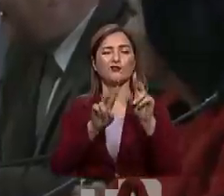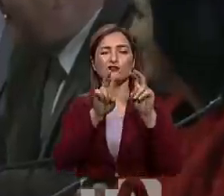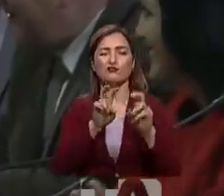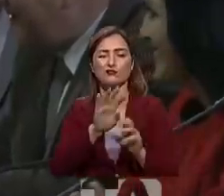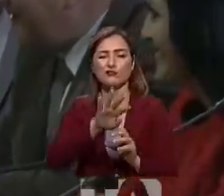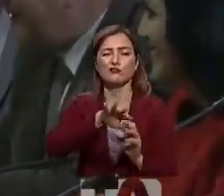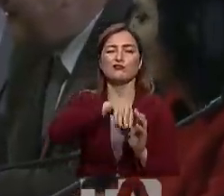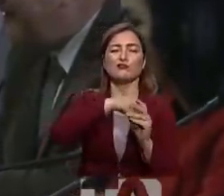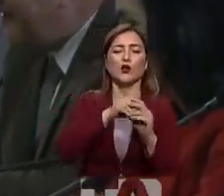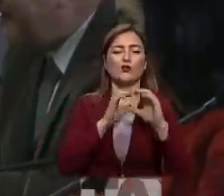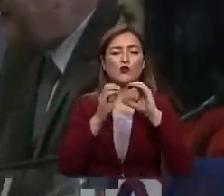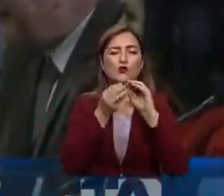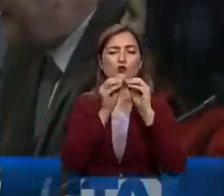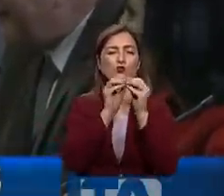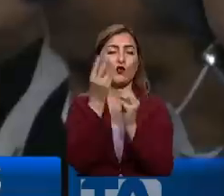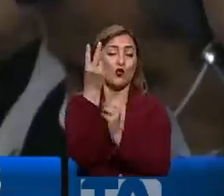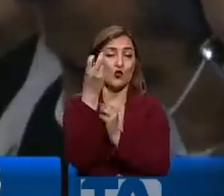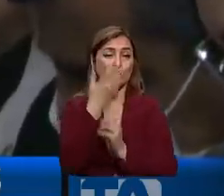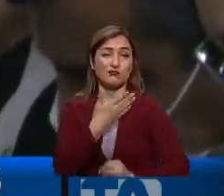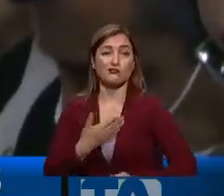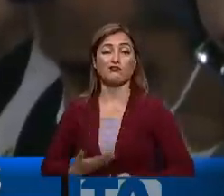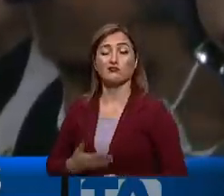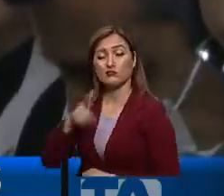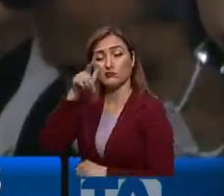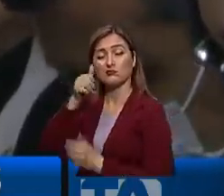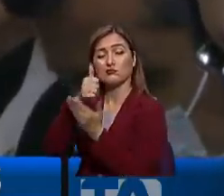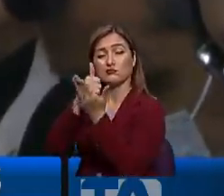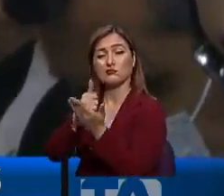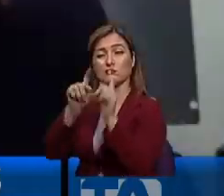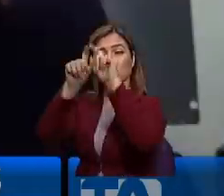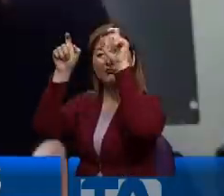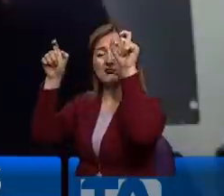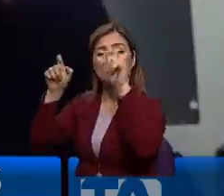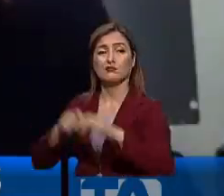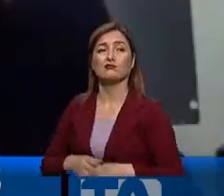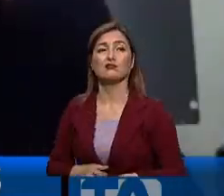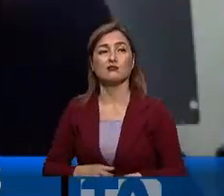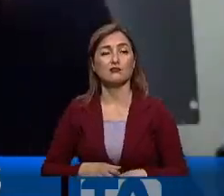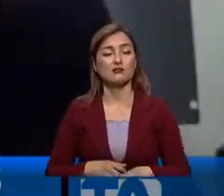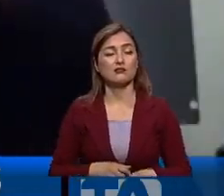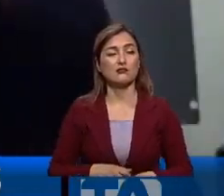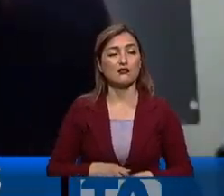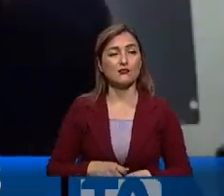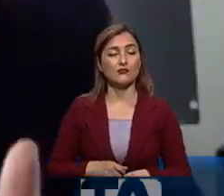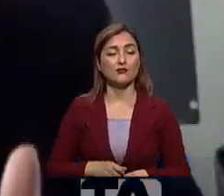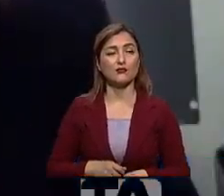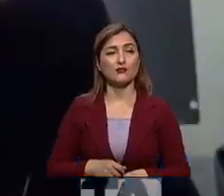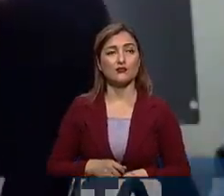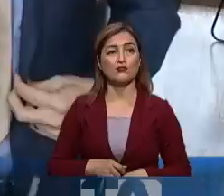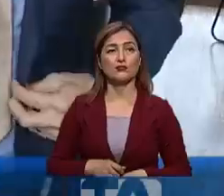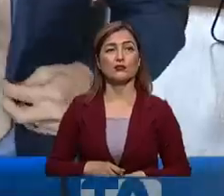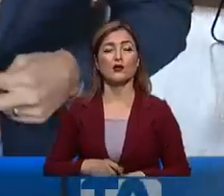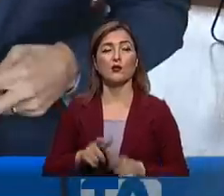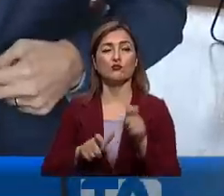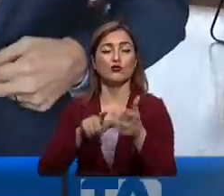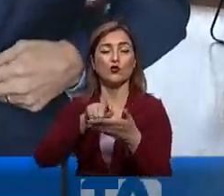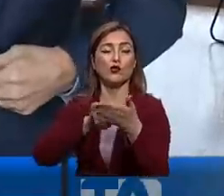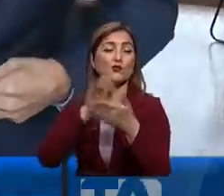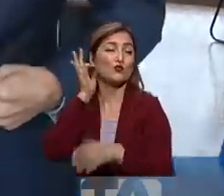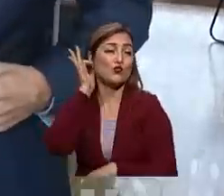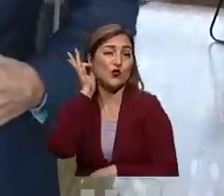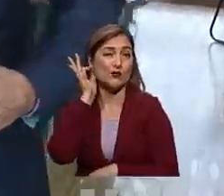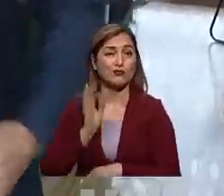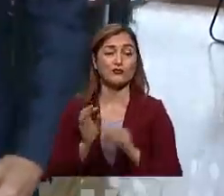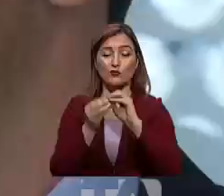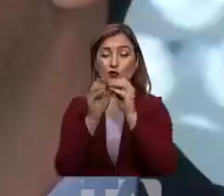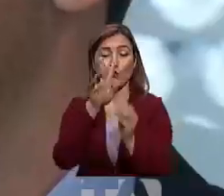IDE con el presidente de la República y son beneficios para las empresas que contratan a mujeres. El bloque